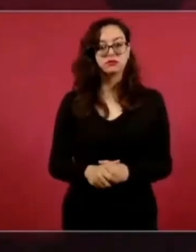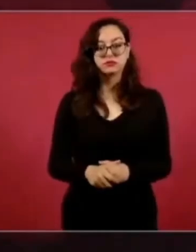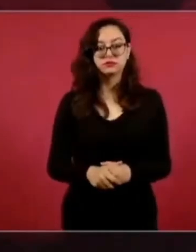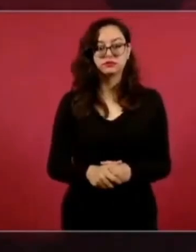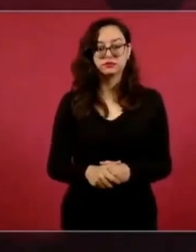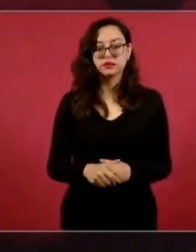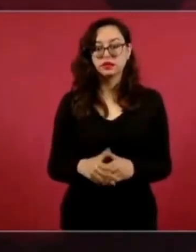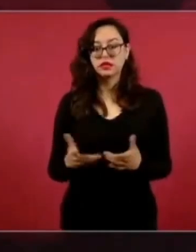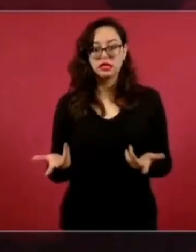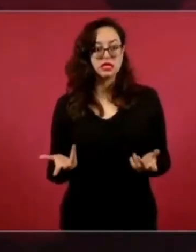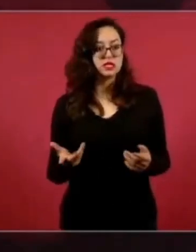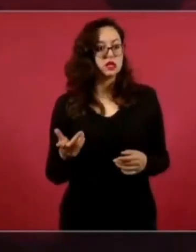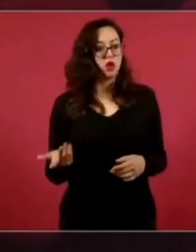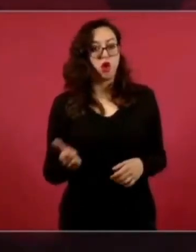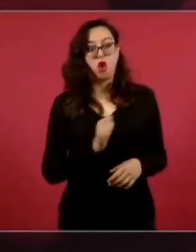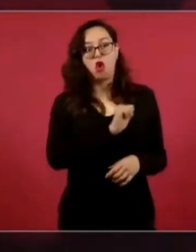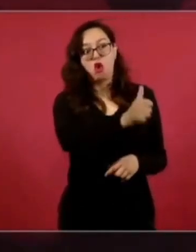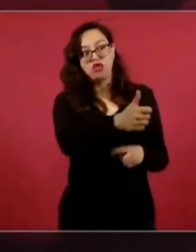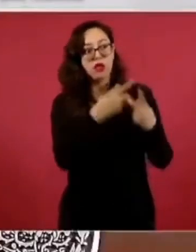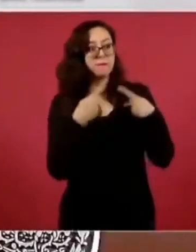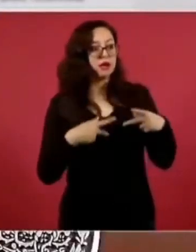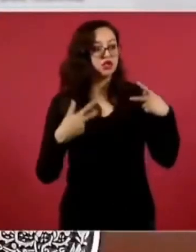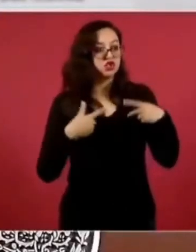No necesita